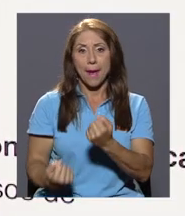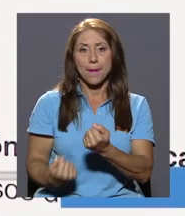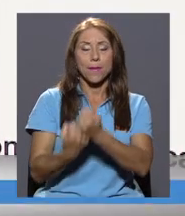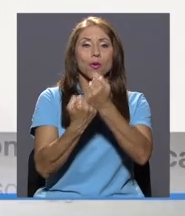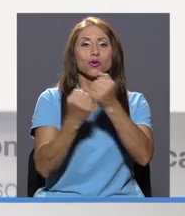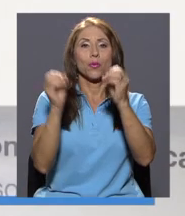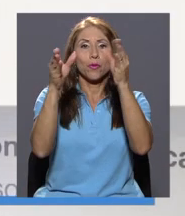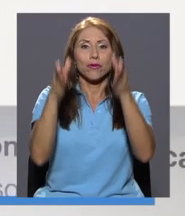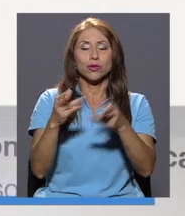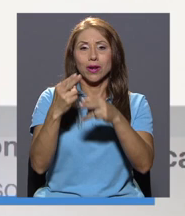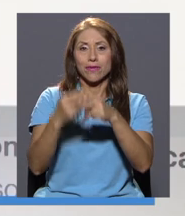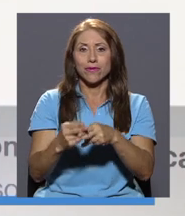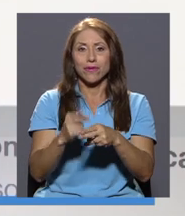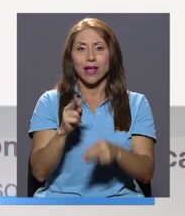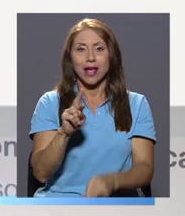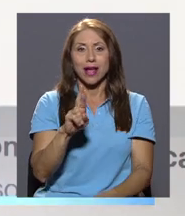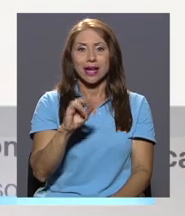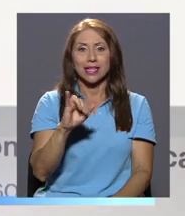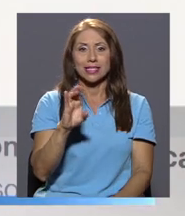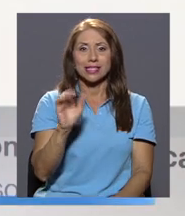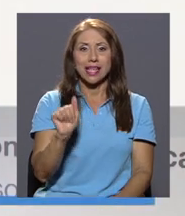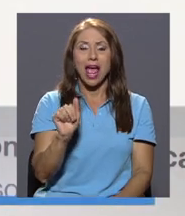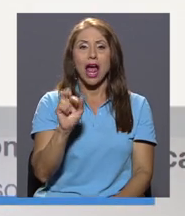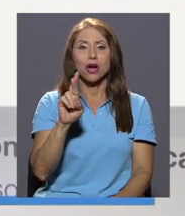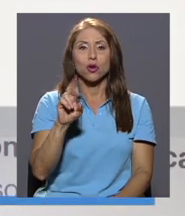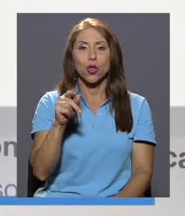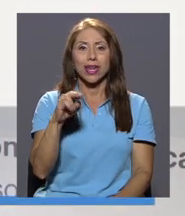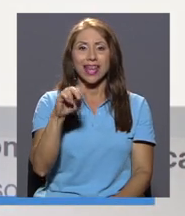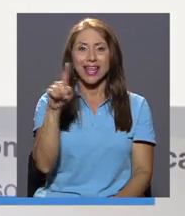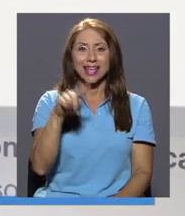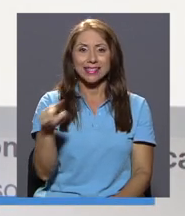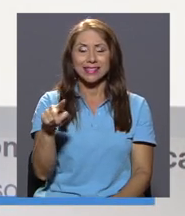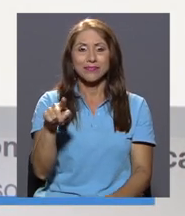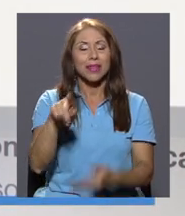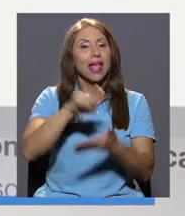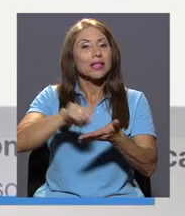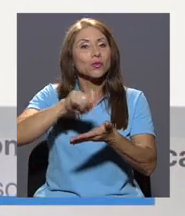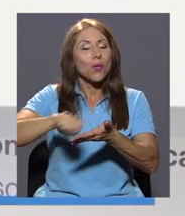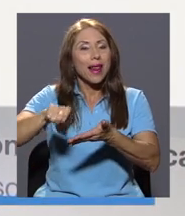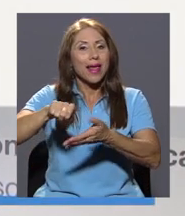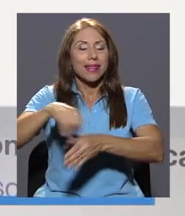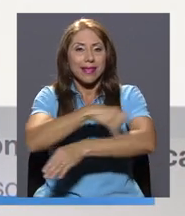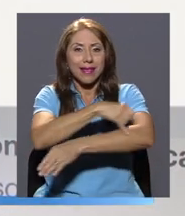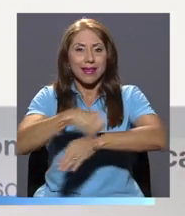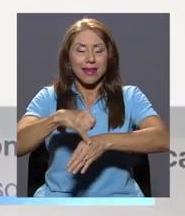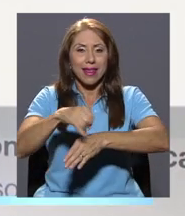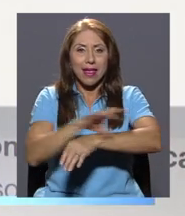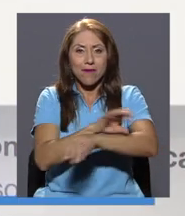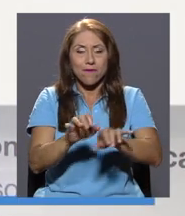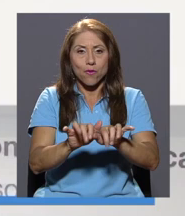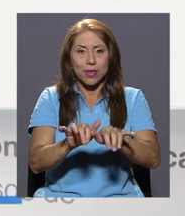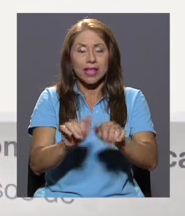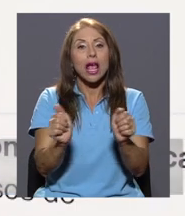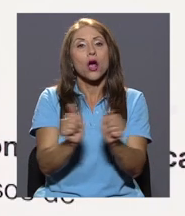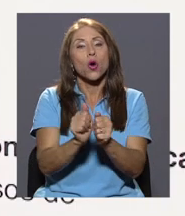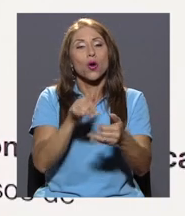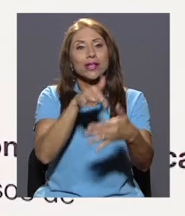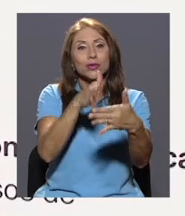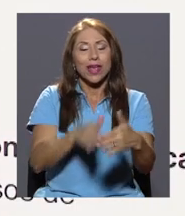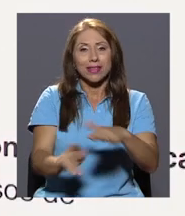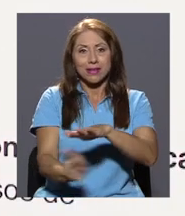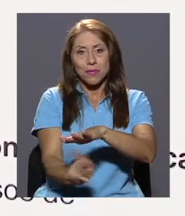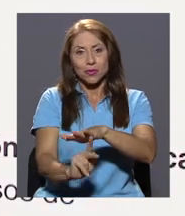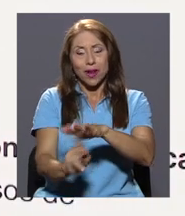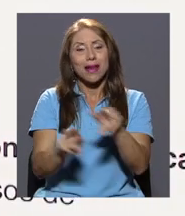con apoyo de la profesora Crisia Rodríguez de la Escuela de Ingeniería e Informática, con estudiantes de preescolar